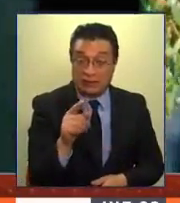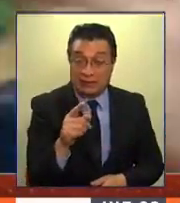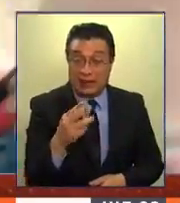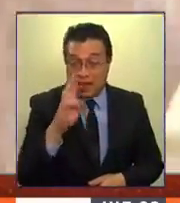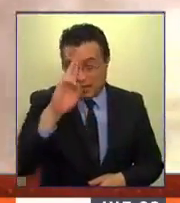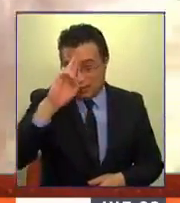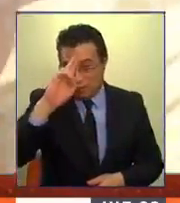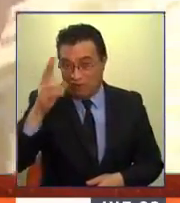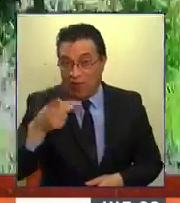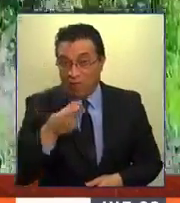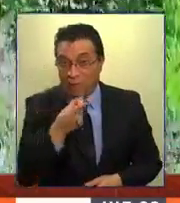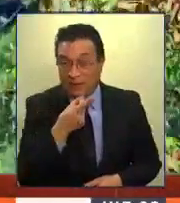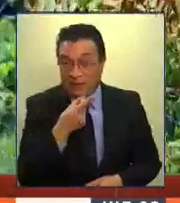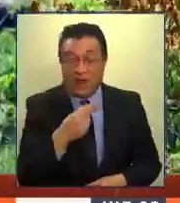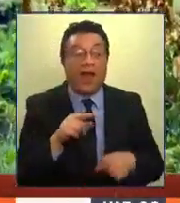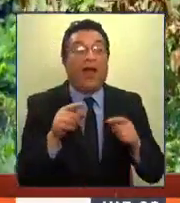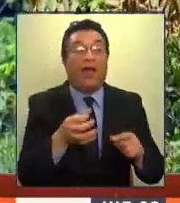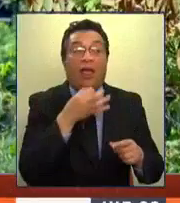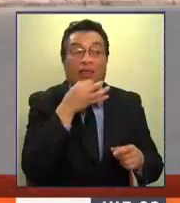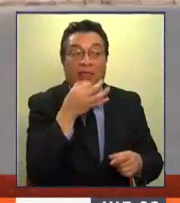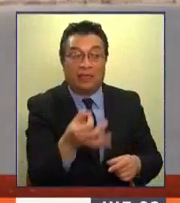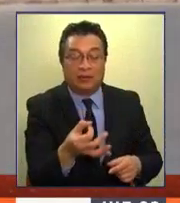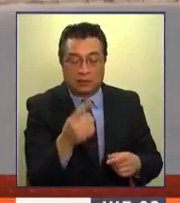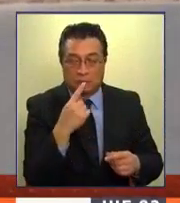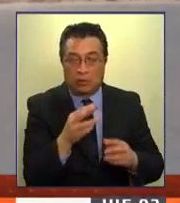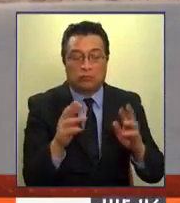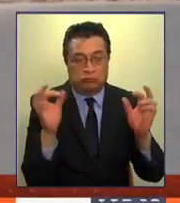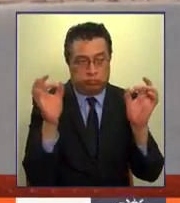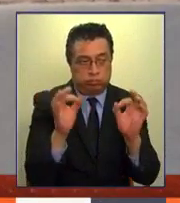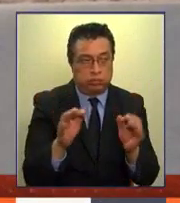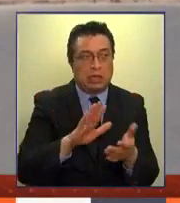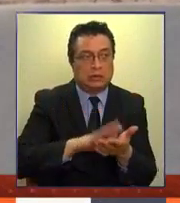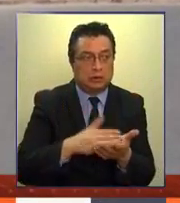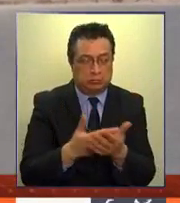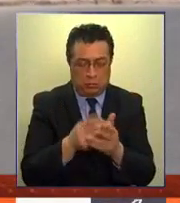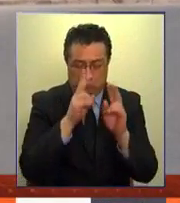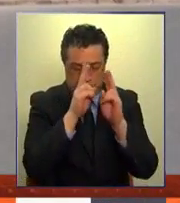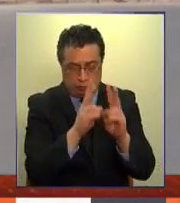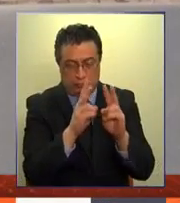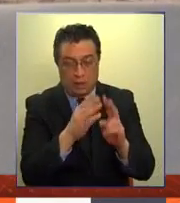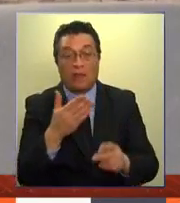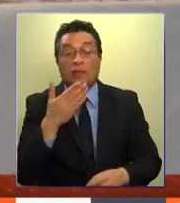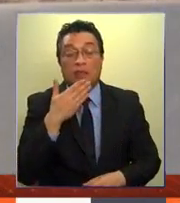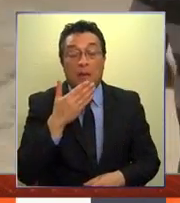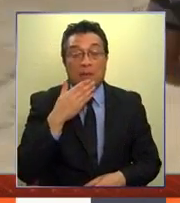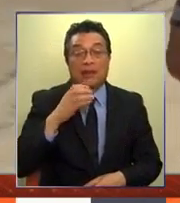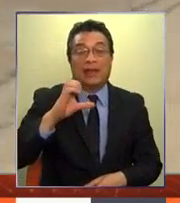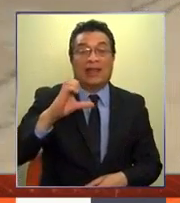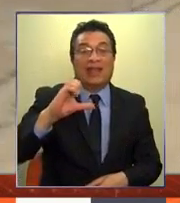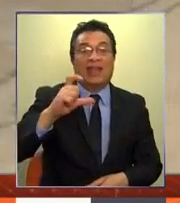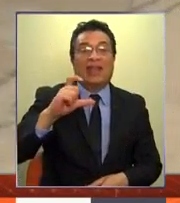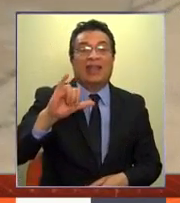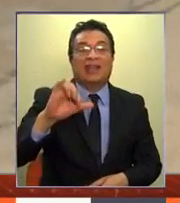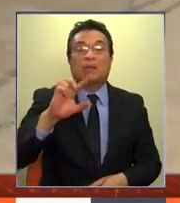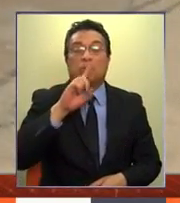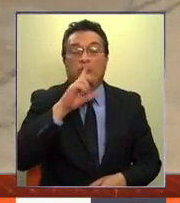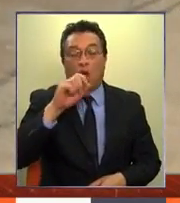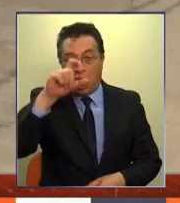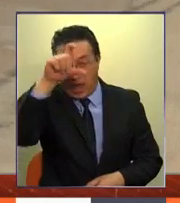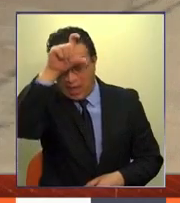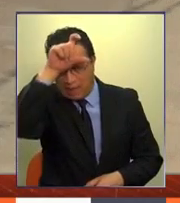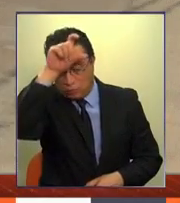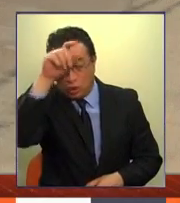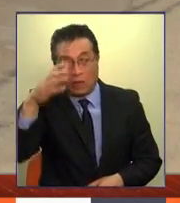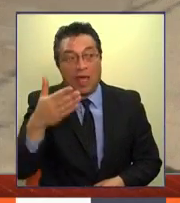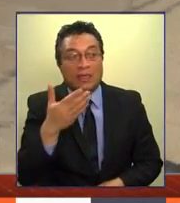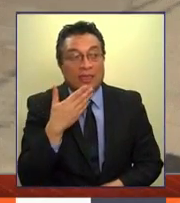manera responsable y siguiendo las recomendaciones sanitarias. Y lo mismo pasa en Egipto, que también desde este miércoles reabrió